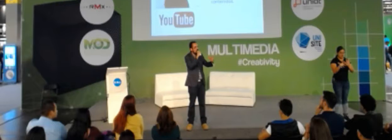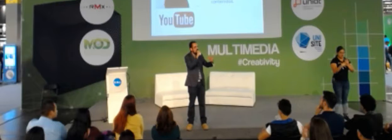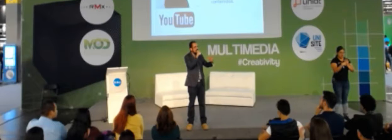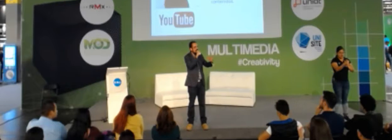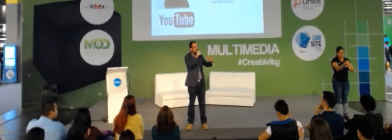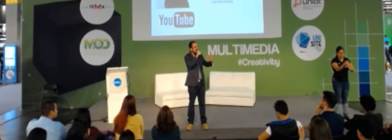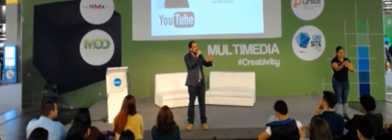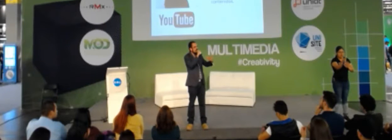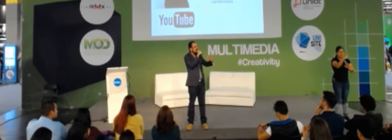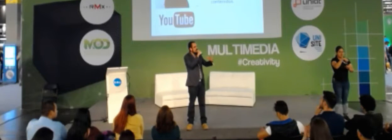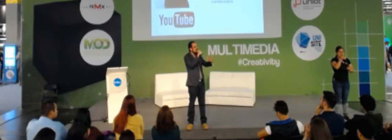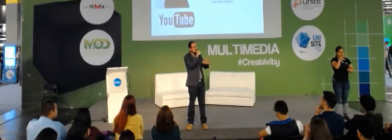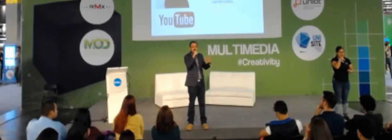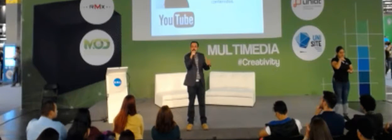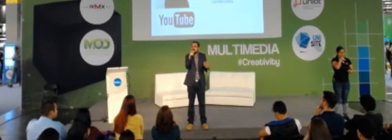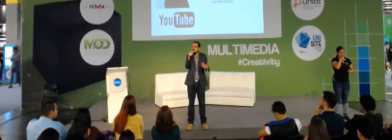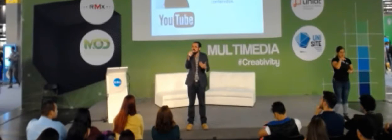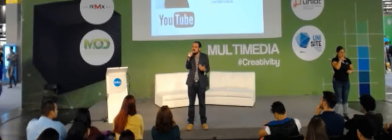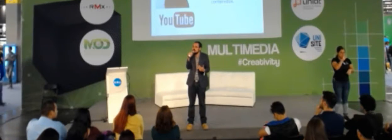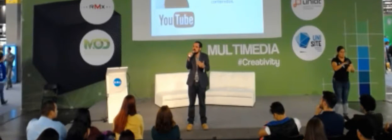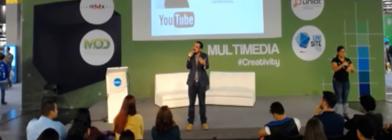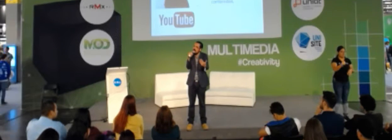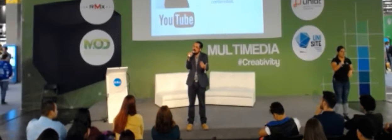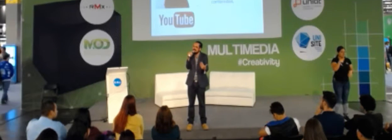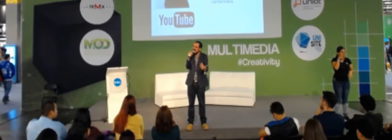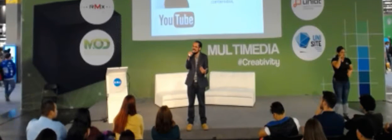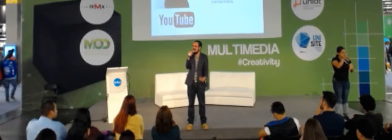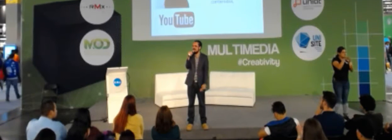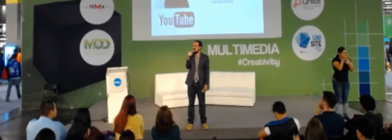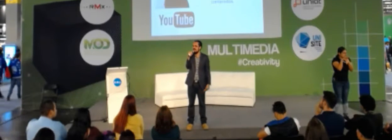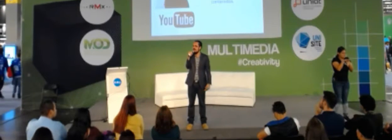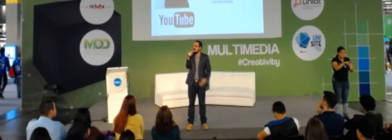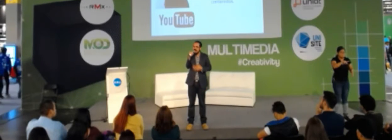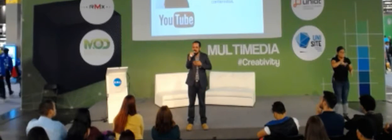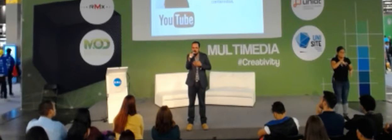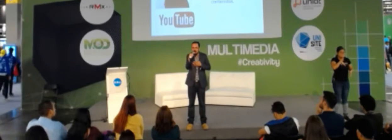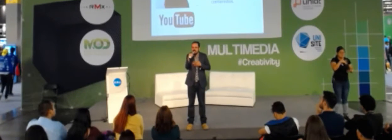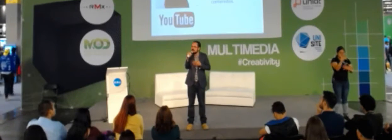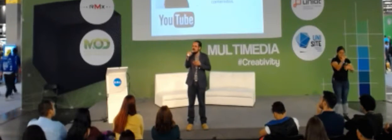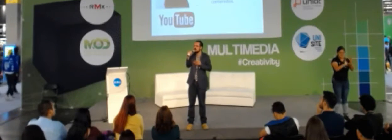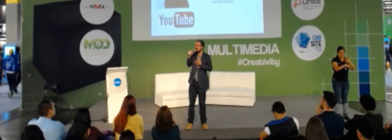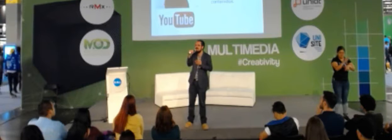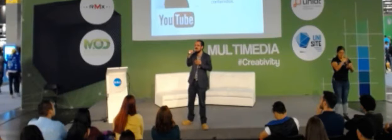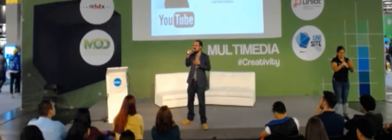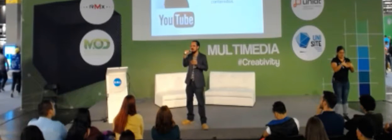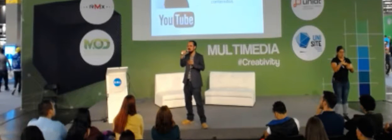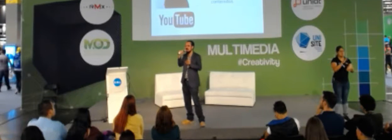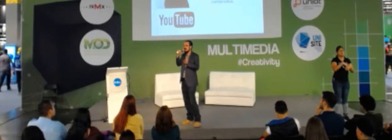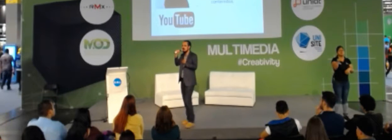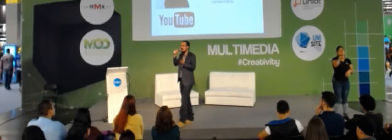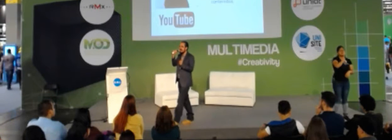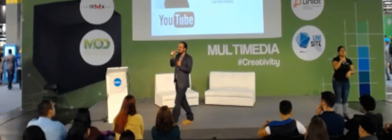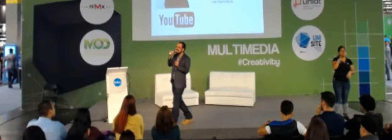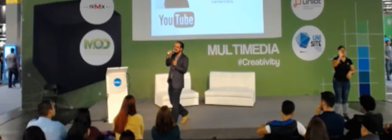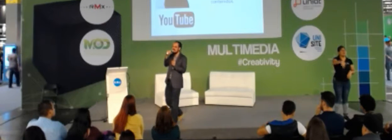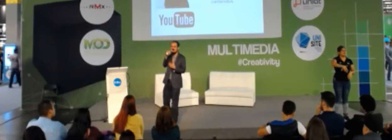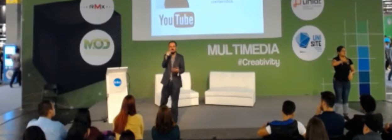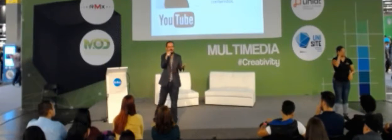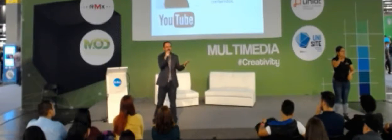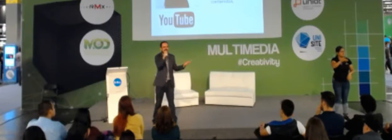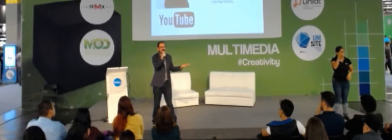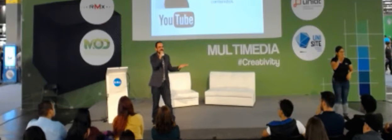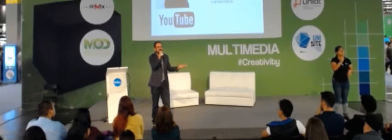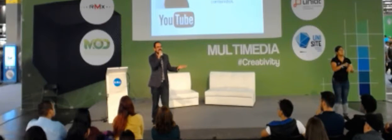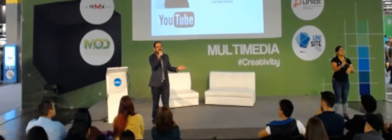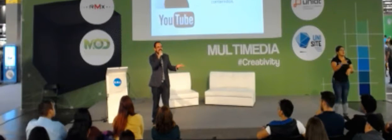mismo, que nos vemos nosotros en una pantalla. Para nosotros es súper cotidiano, Porque el cine se inventó en